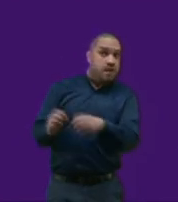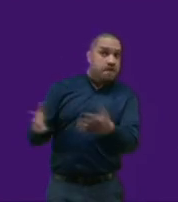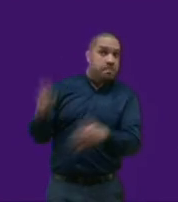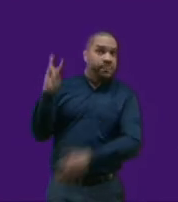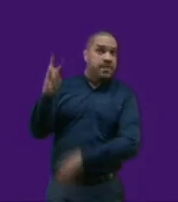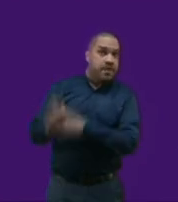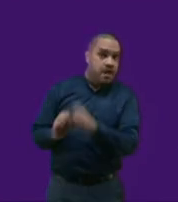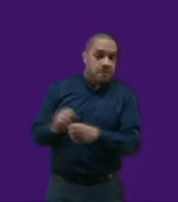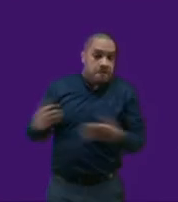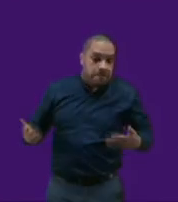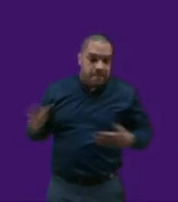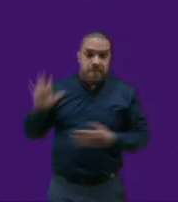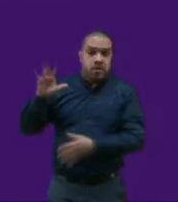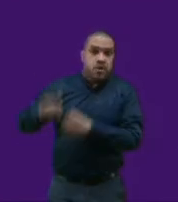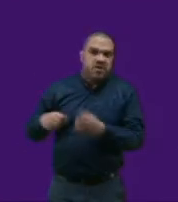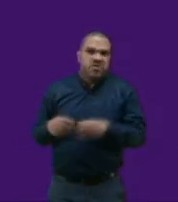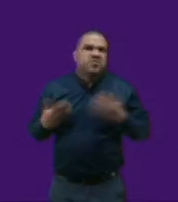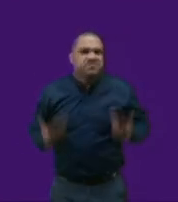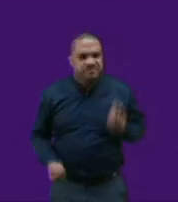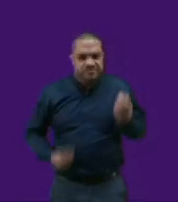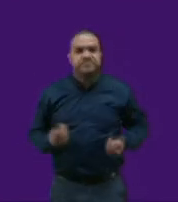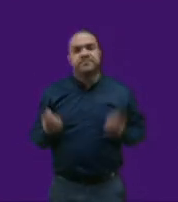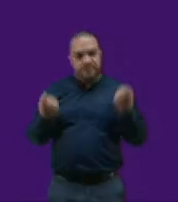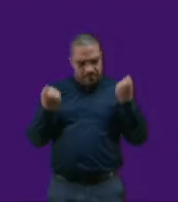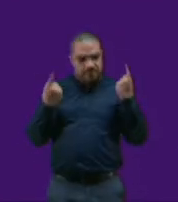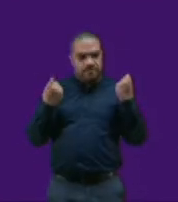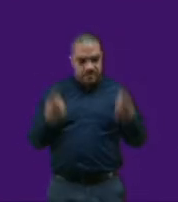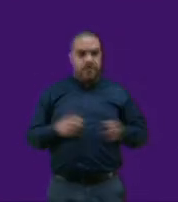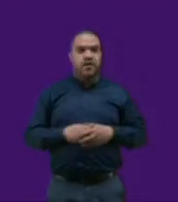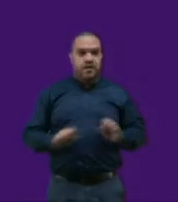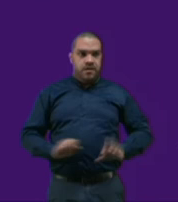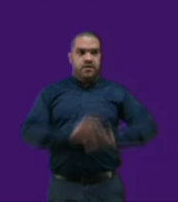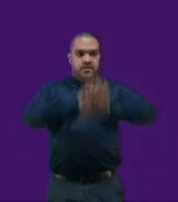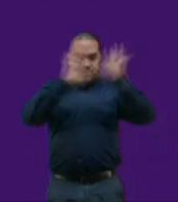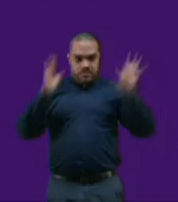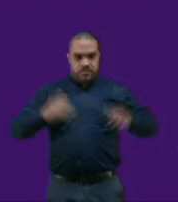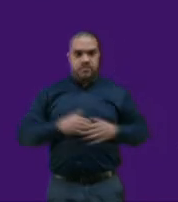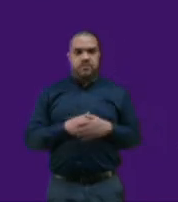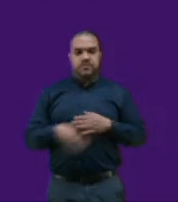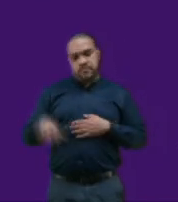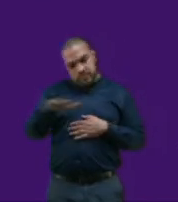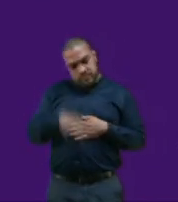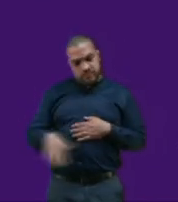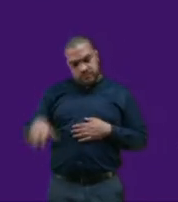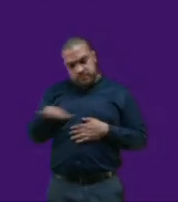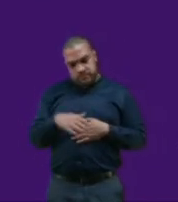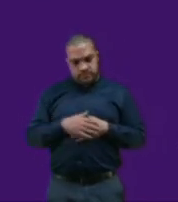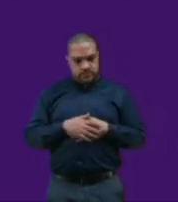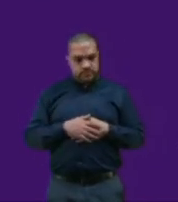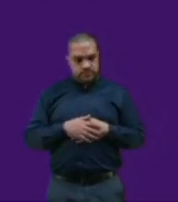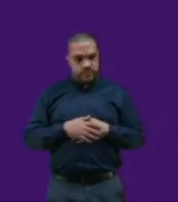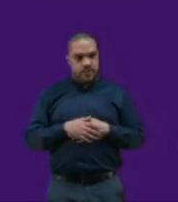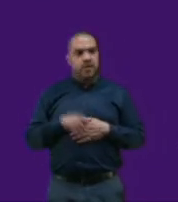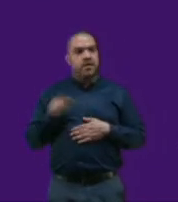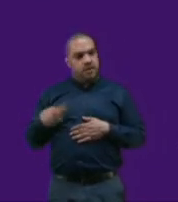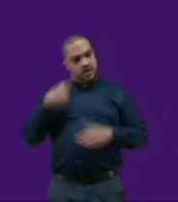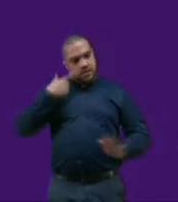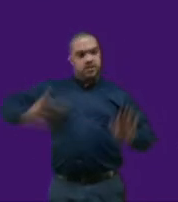Entonces, entender eso muy bien, porque eso te permite de una manera justificar